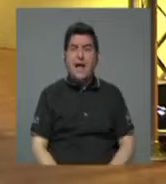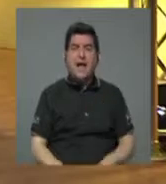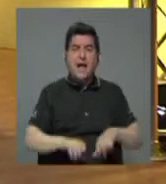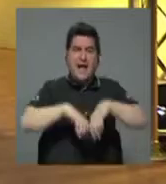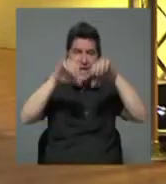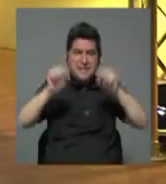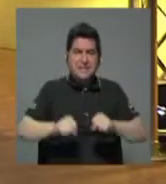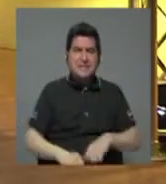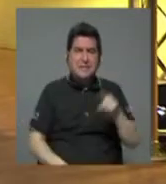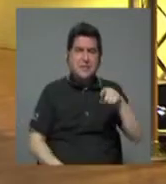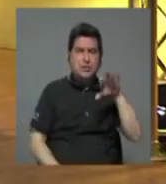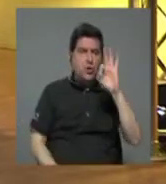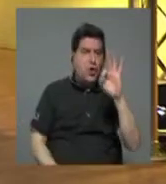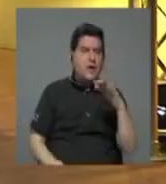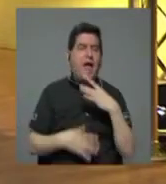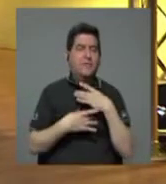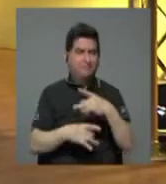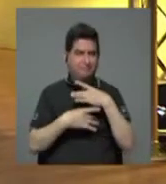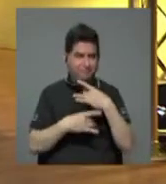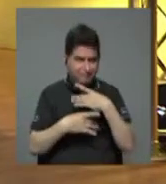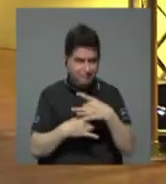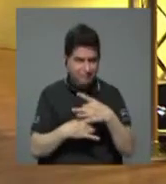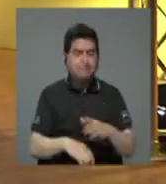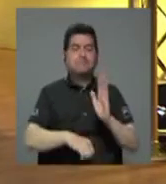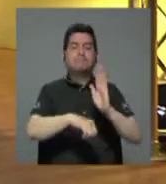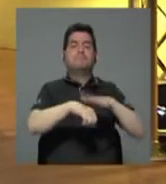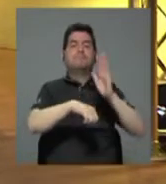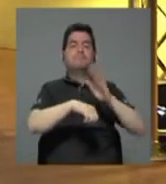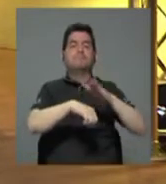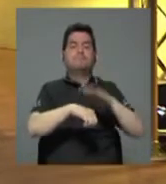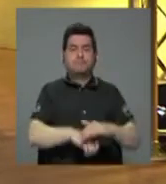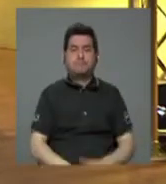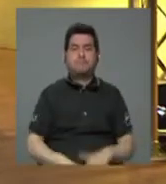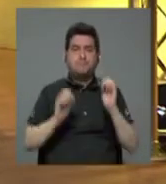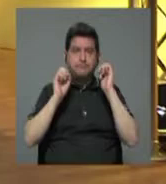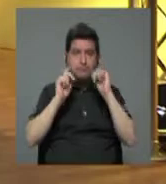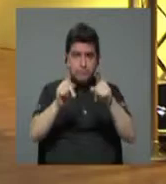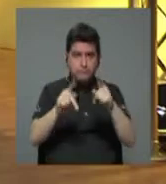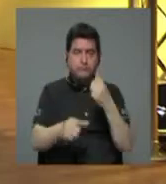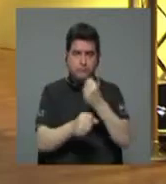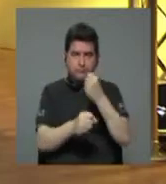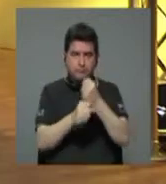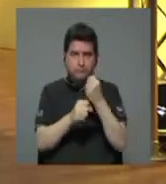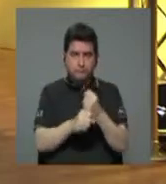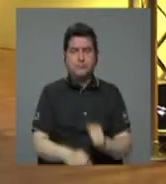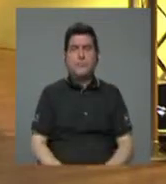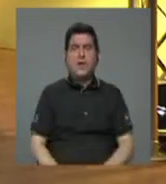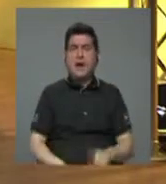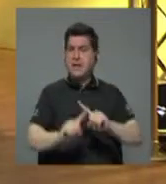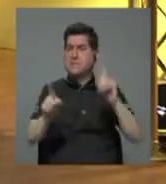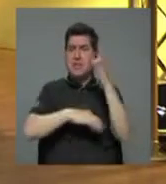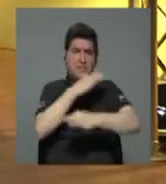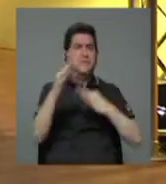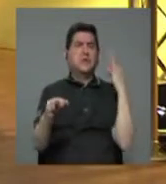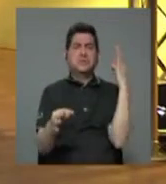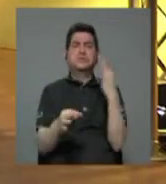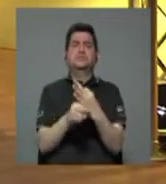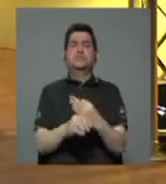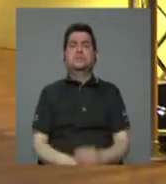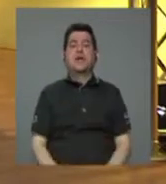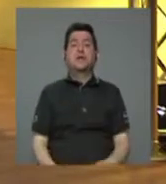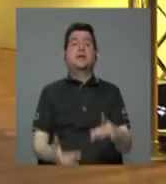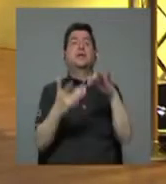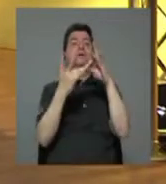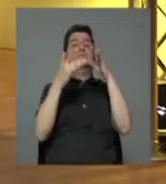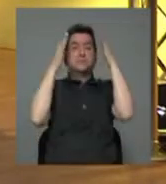venido siendo muy interesante porque permite dar oportunidades de empleo variados,